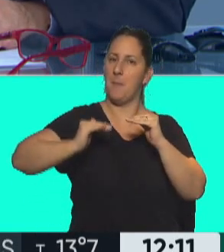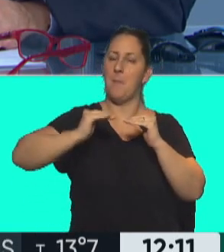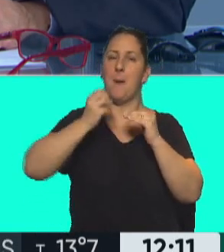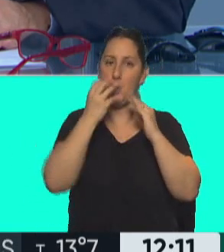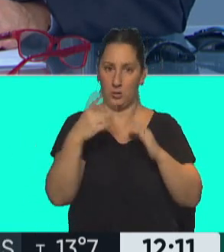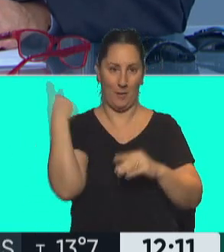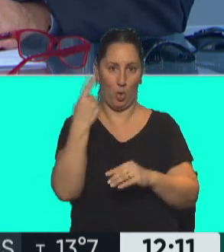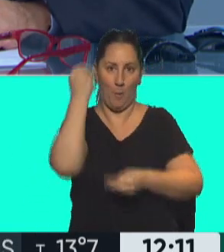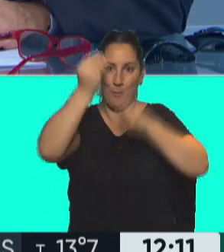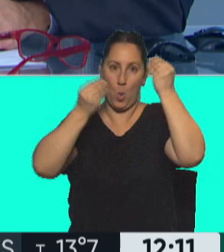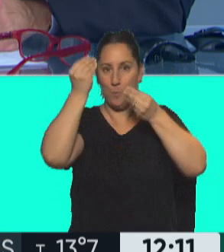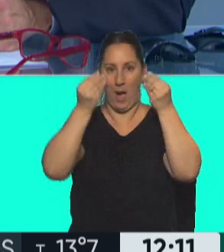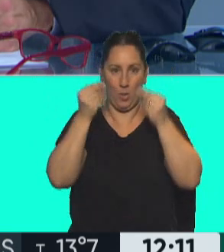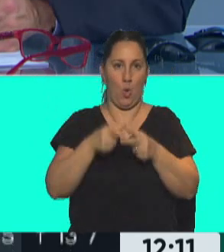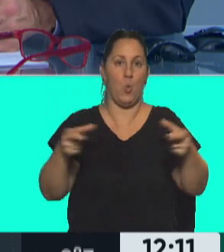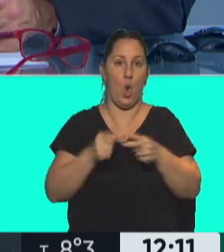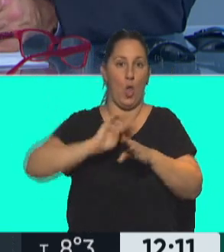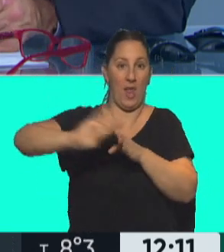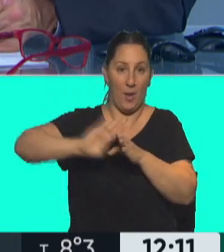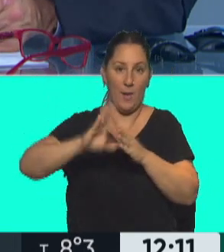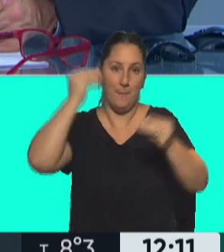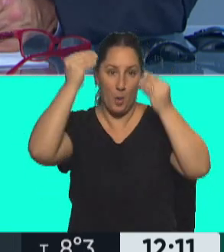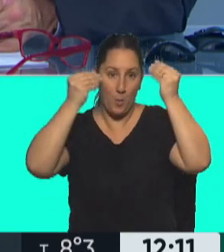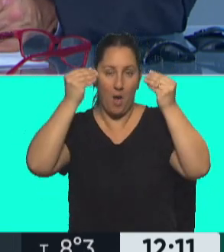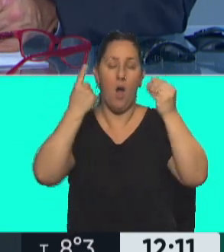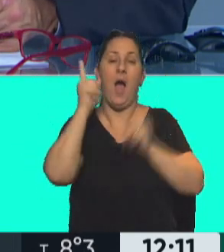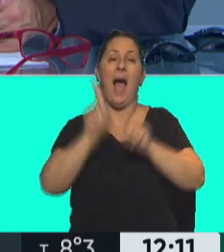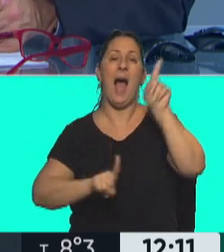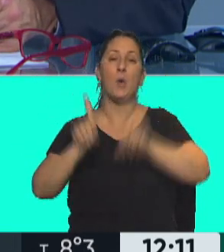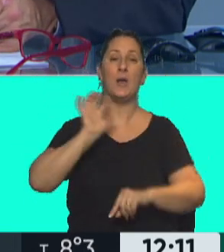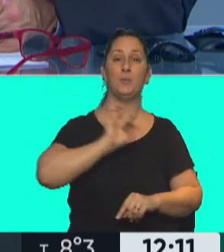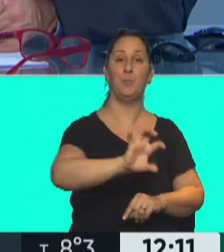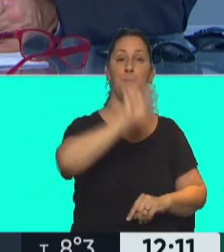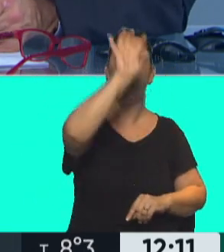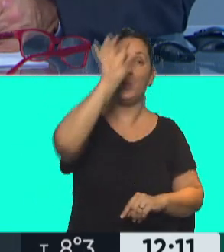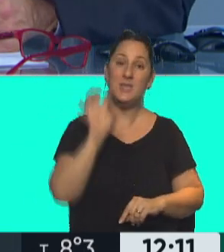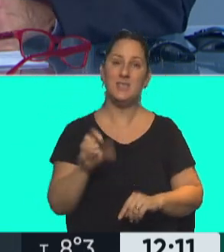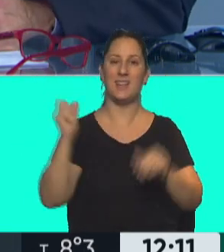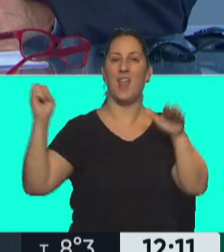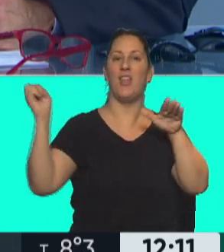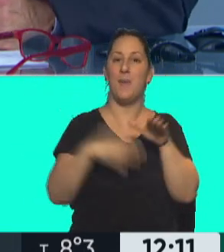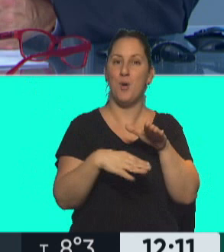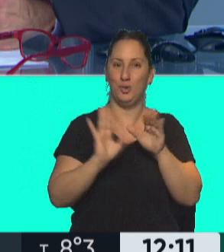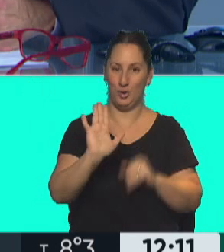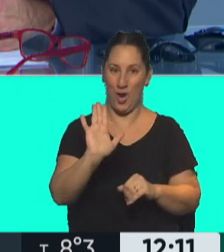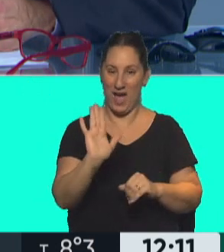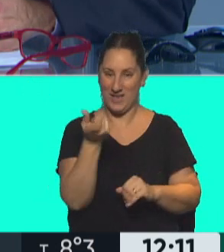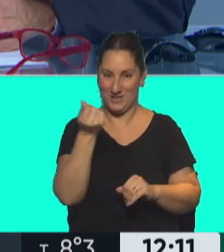para preocupación de muchos, claro. Inclusive te digo provincias que tienen parte de sus depósitos en este tipo de títulos.